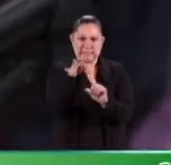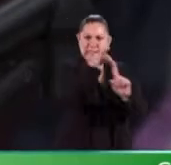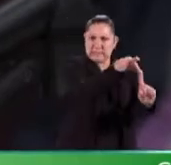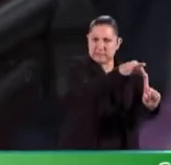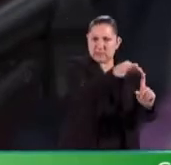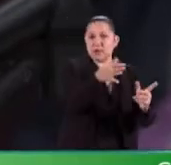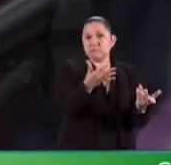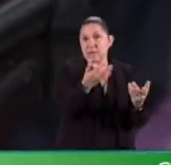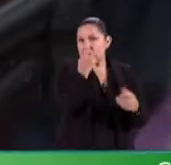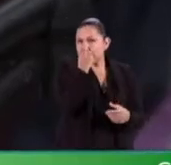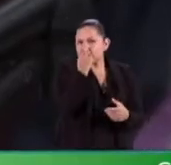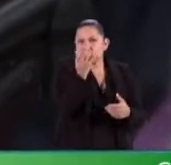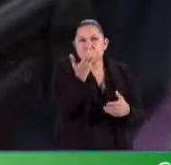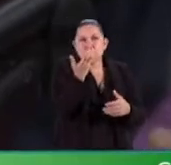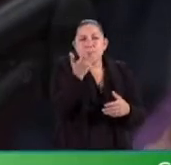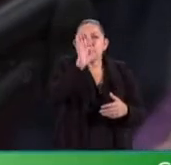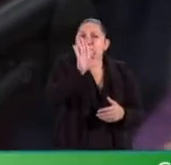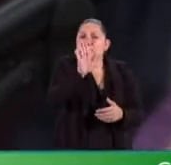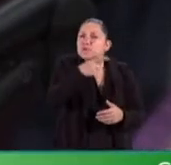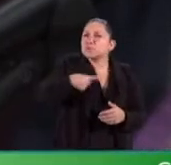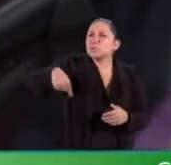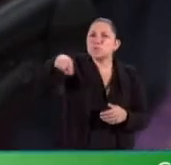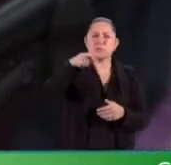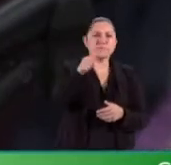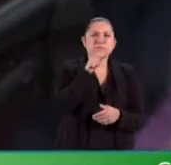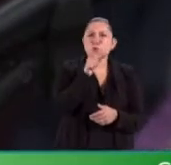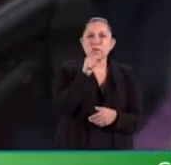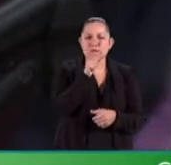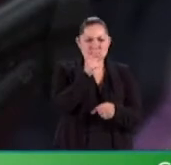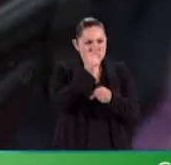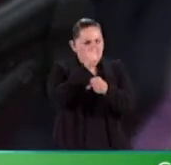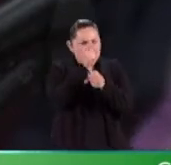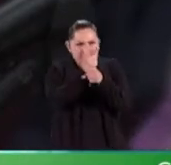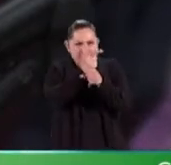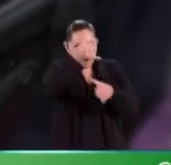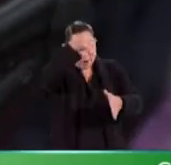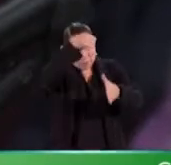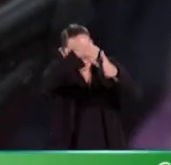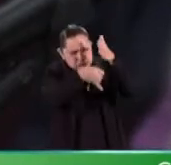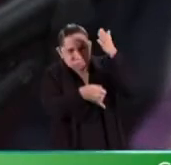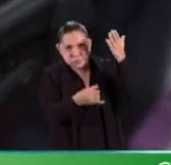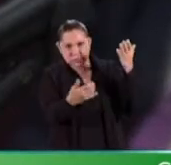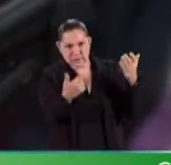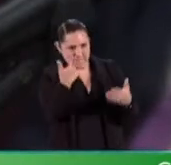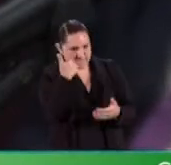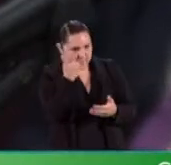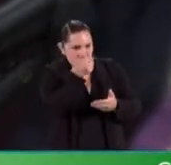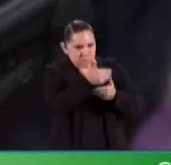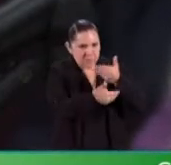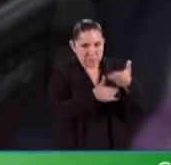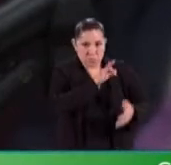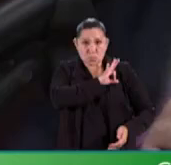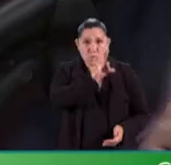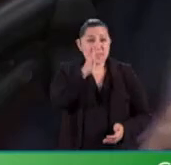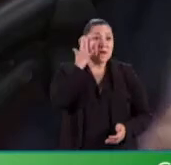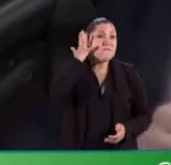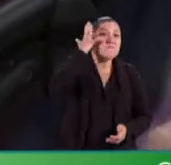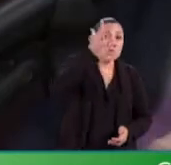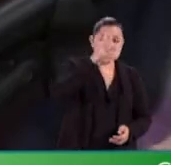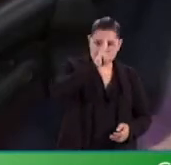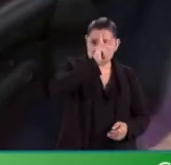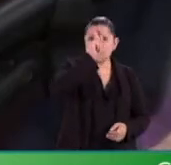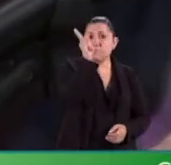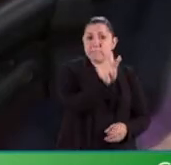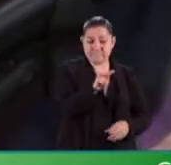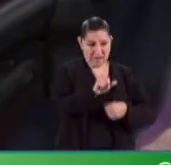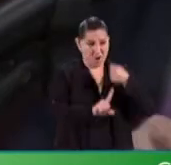dimensionar en la mayoría, y se está abriendo la puerta pues a un escenario muy peligroso y muy delicado con consecuencias terribles para